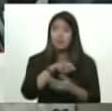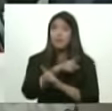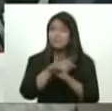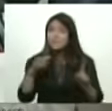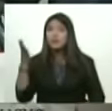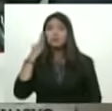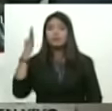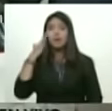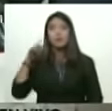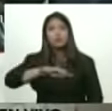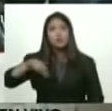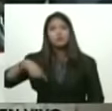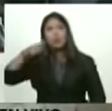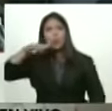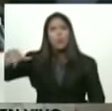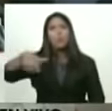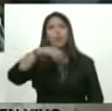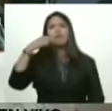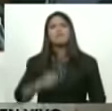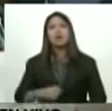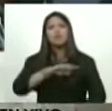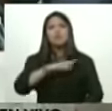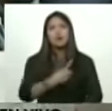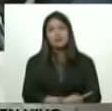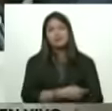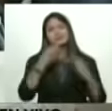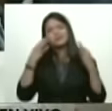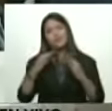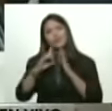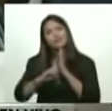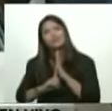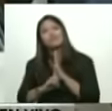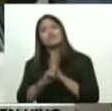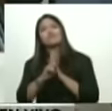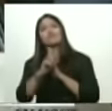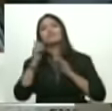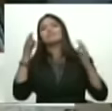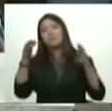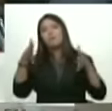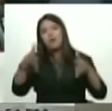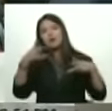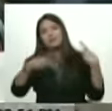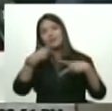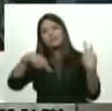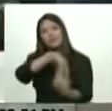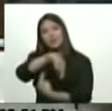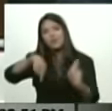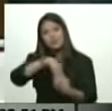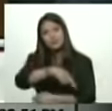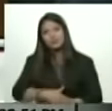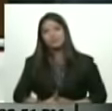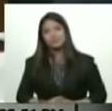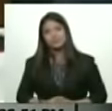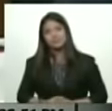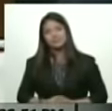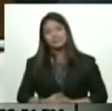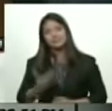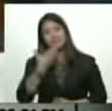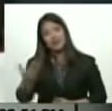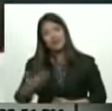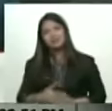como un pueblo guerrero que somos, que vamos a salir y seguir triunfando en este proceso revolucionario. Muchas